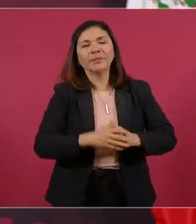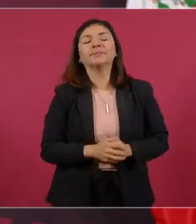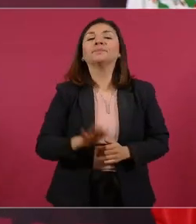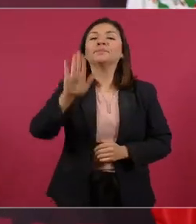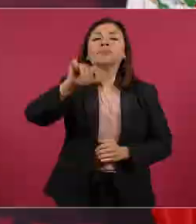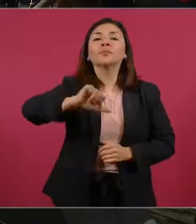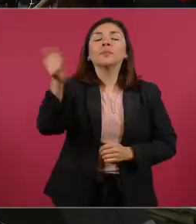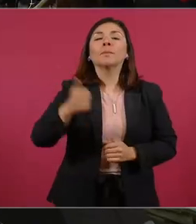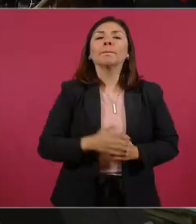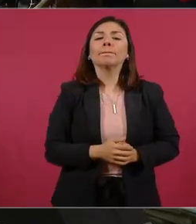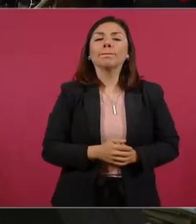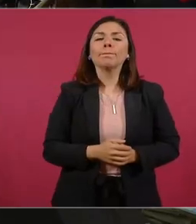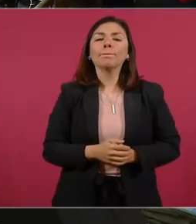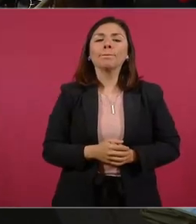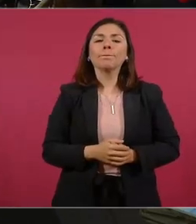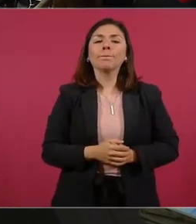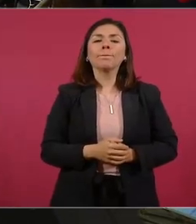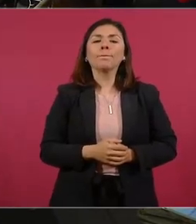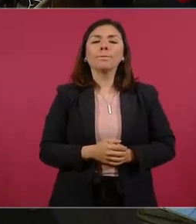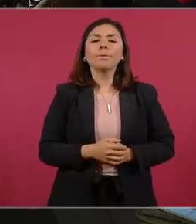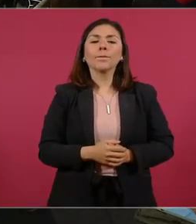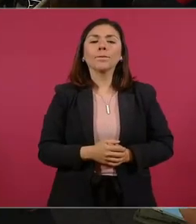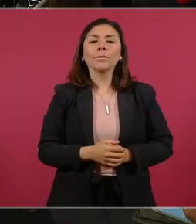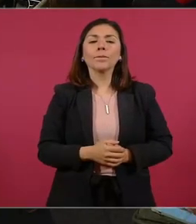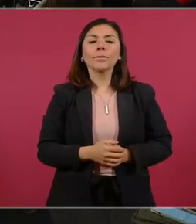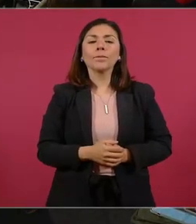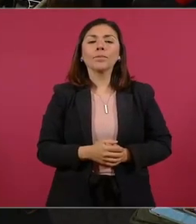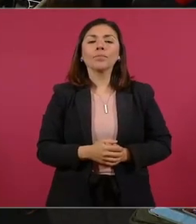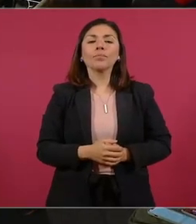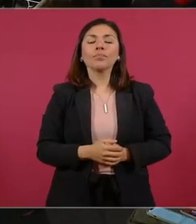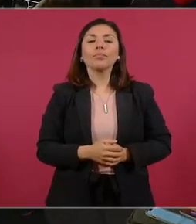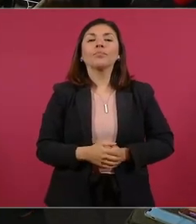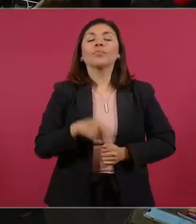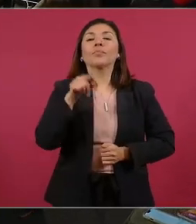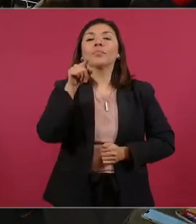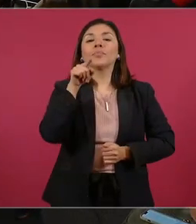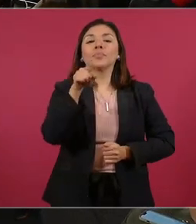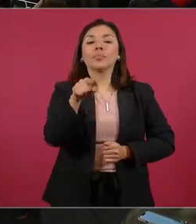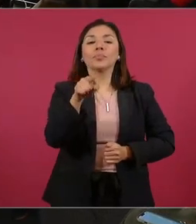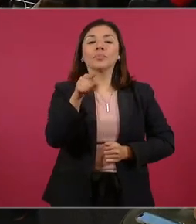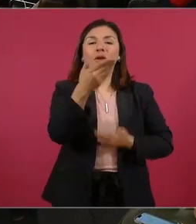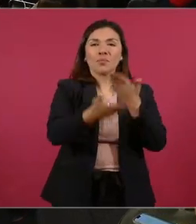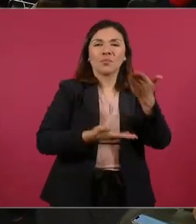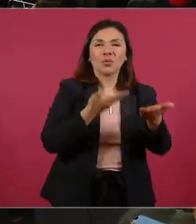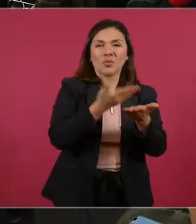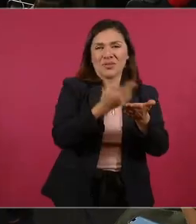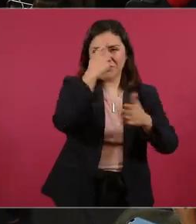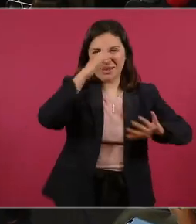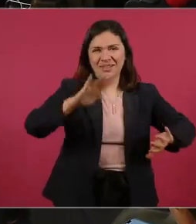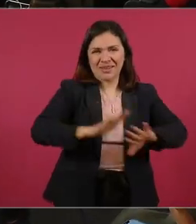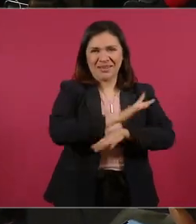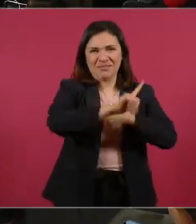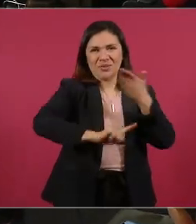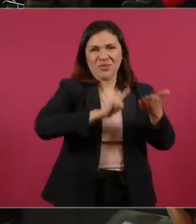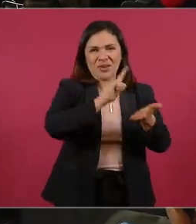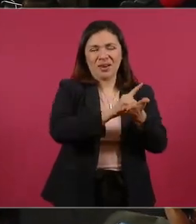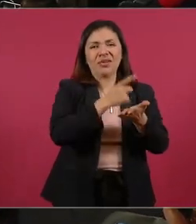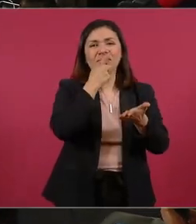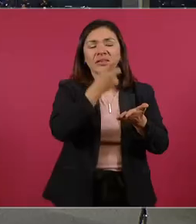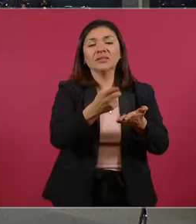respecto a la declaración sobre la sobre las iniciativas de reforma enviadas de que no hay